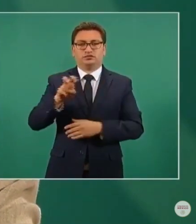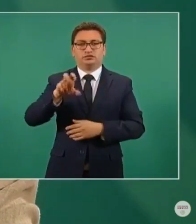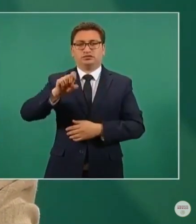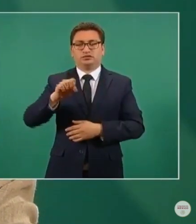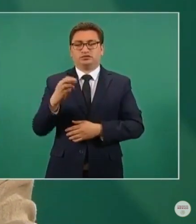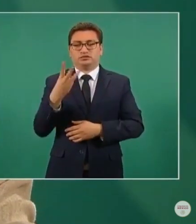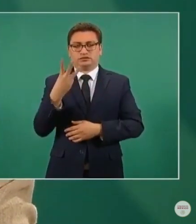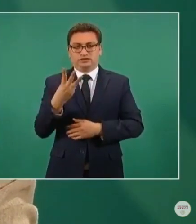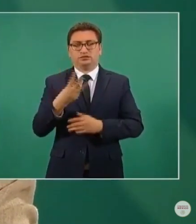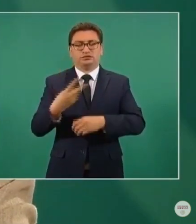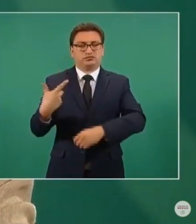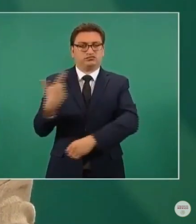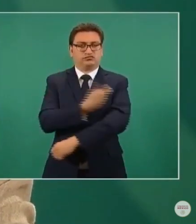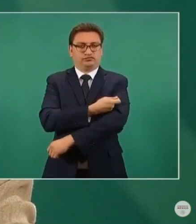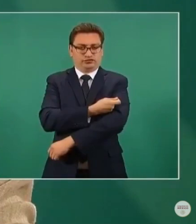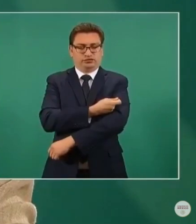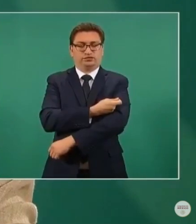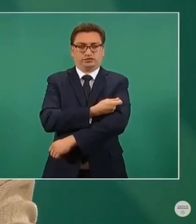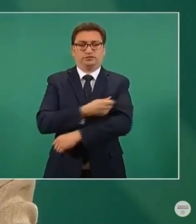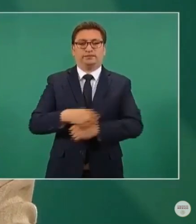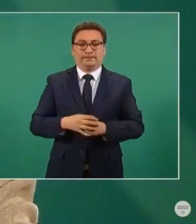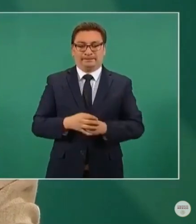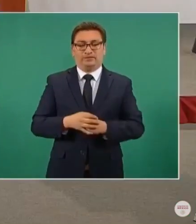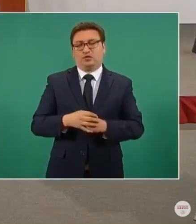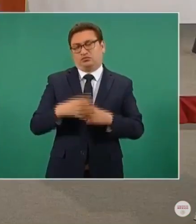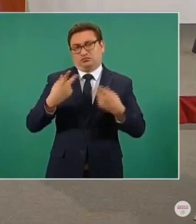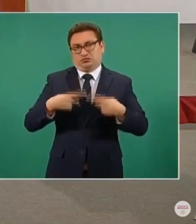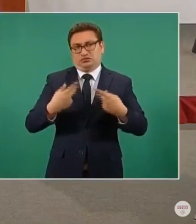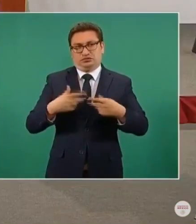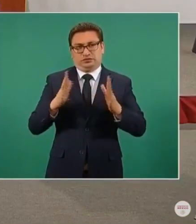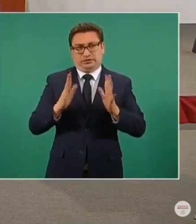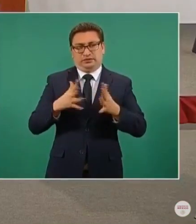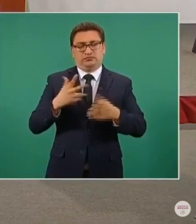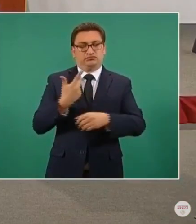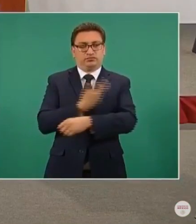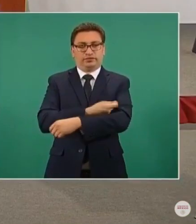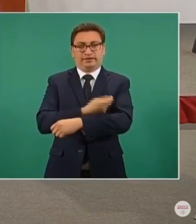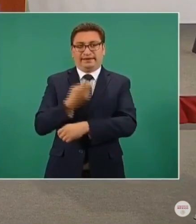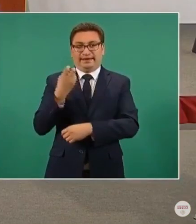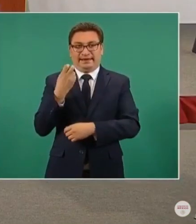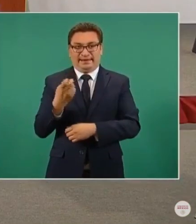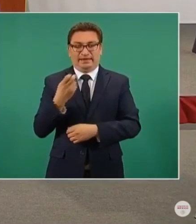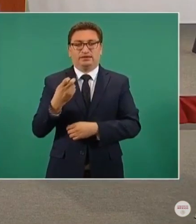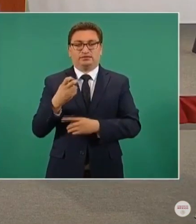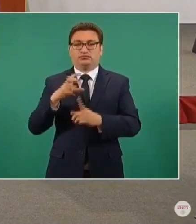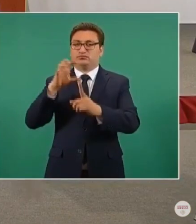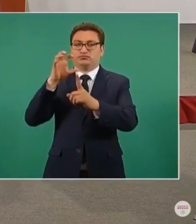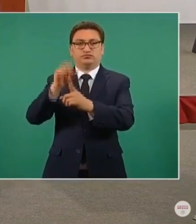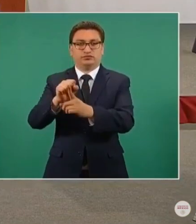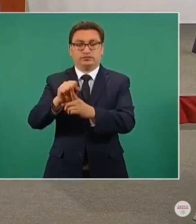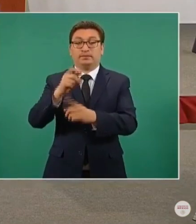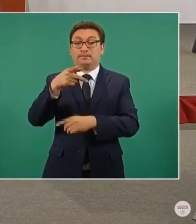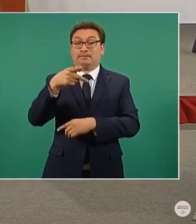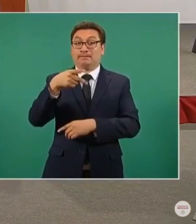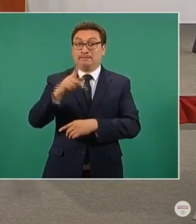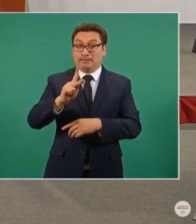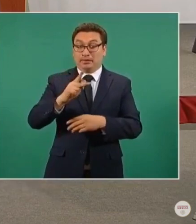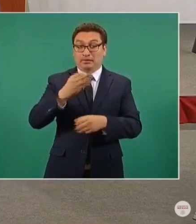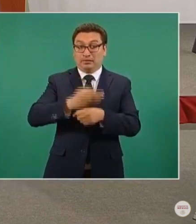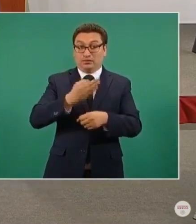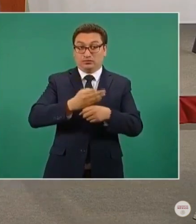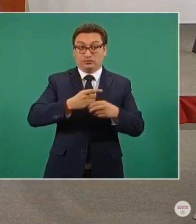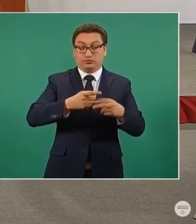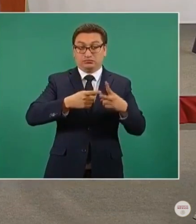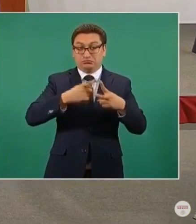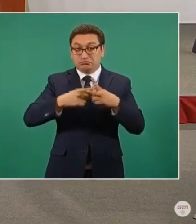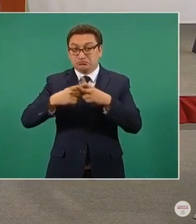11.148.263 vacunas aplicadas o personas vacunadas. Eso es lo que hemos logrado. Pero en esta contabilidad,